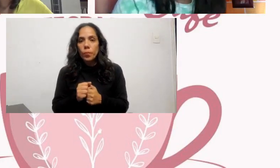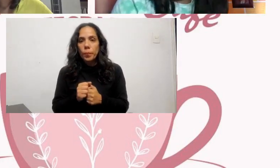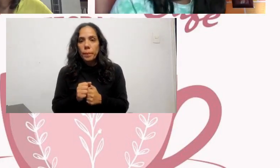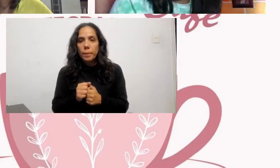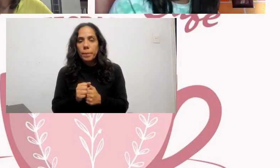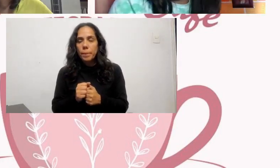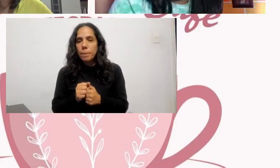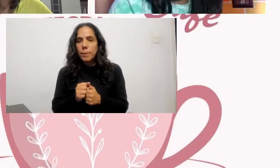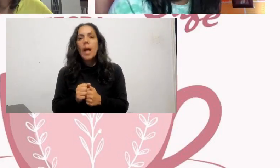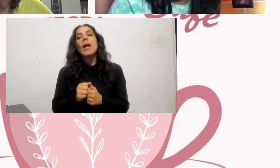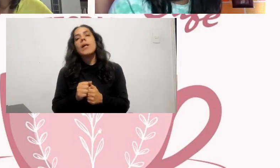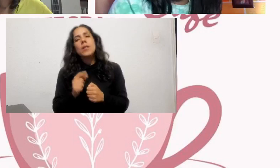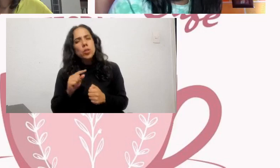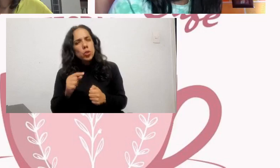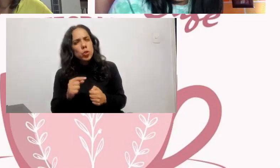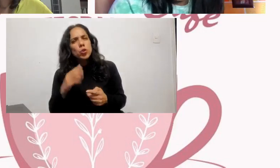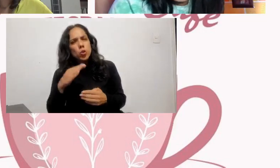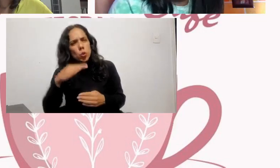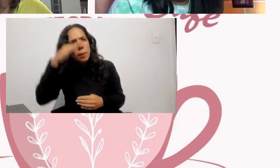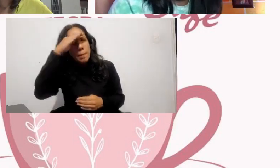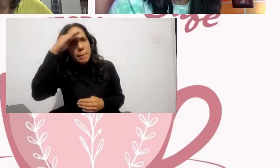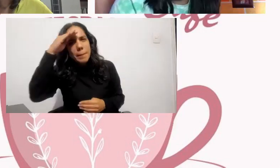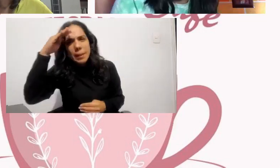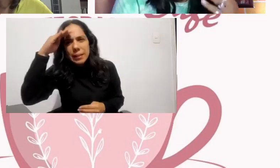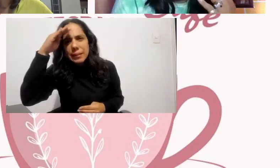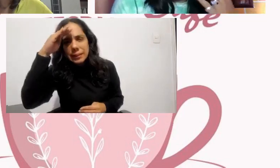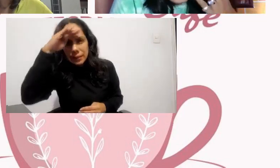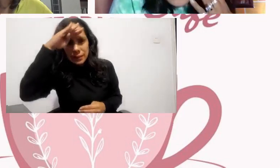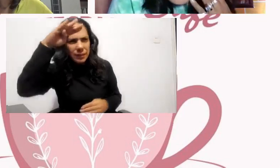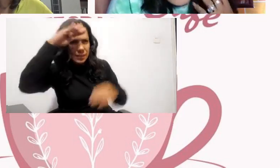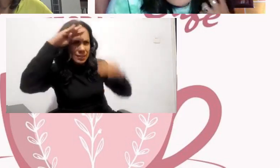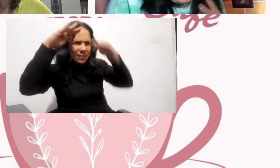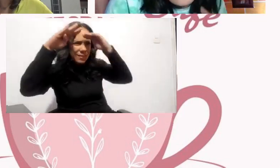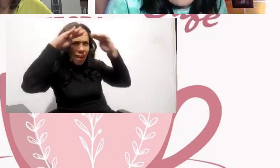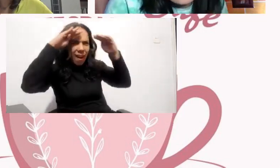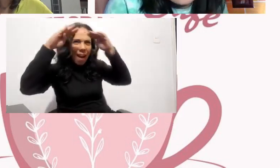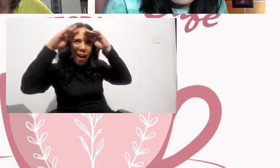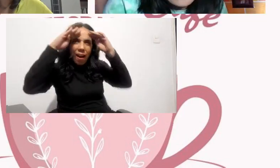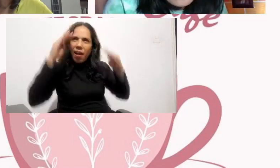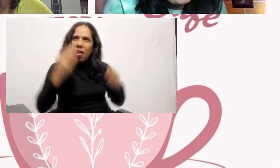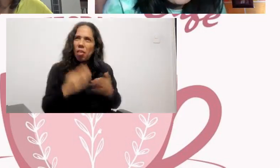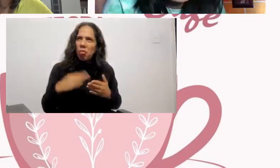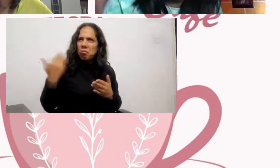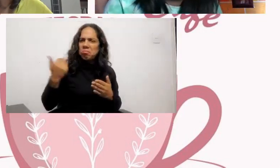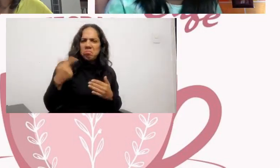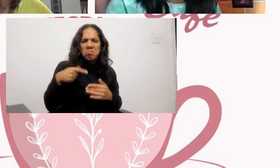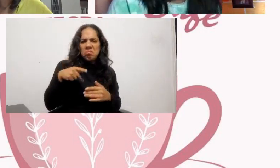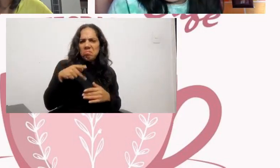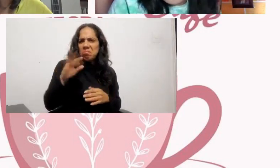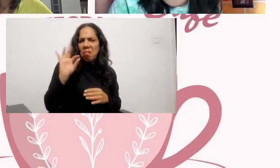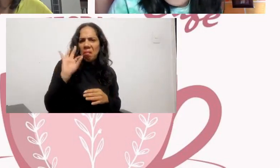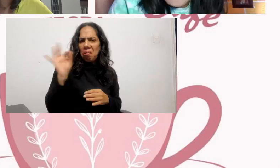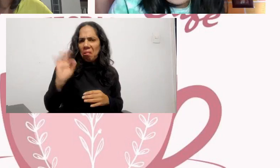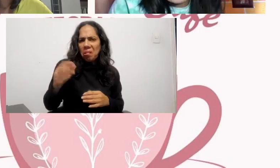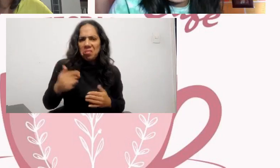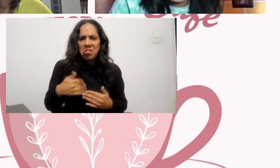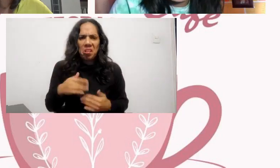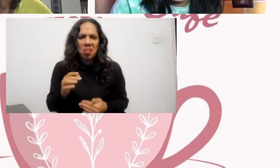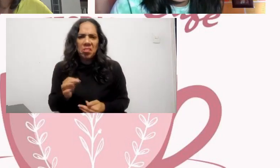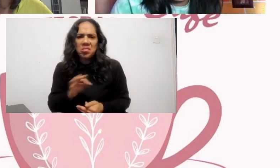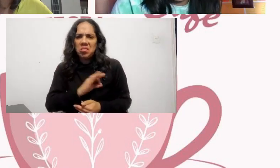muchas veces he reflexionado y he pensado que yo me hubiera quedado, o me hubiera podido quedar en mi calidad de víctima, de enojada,